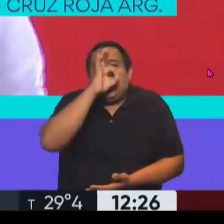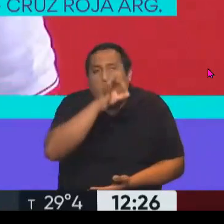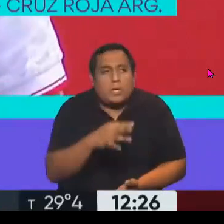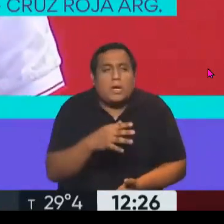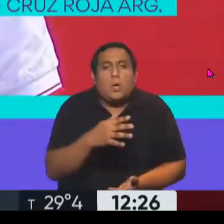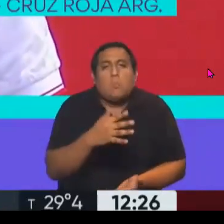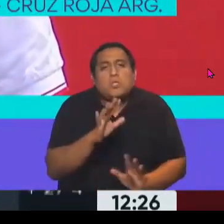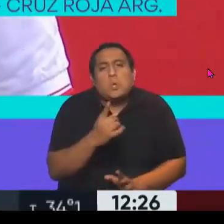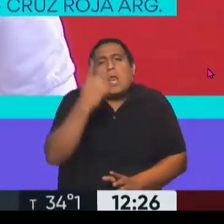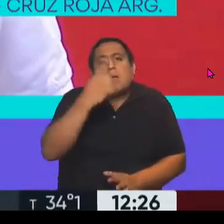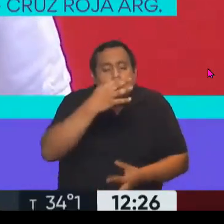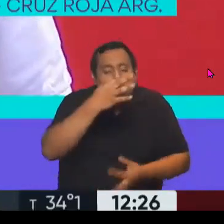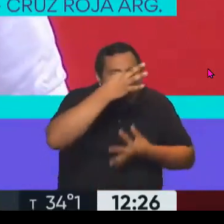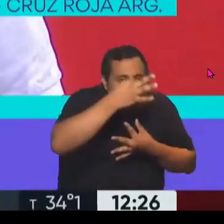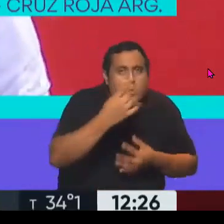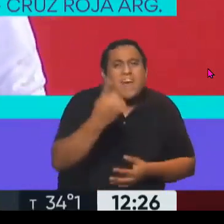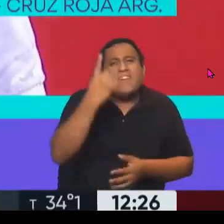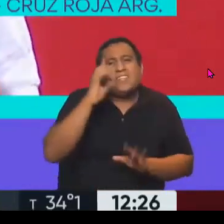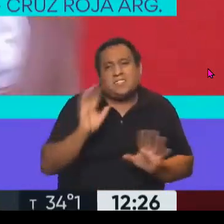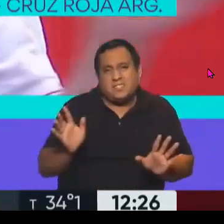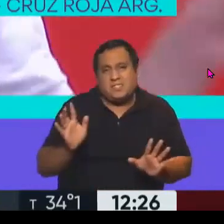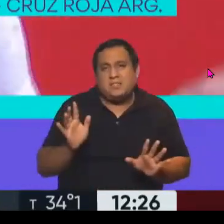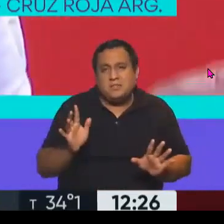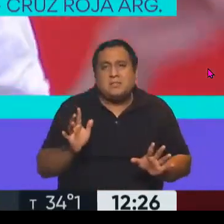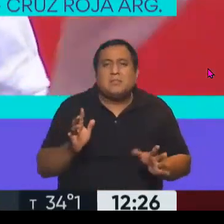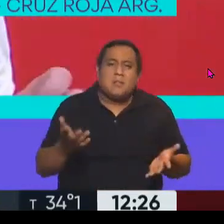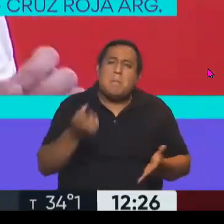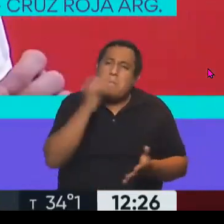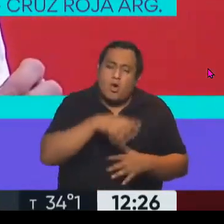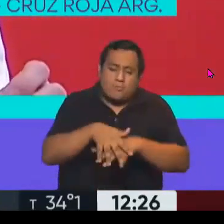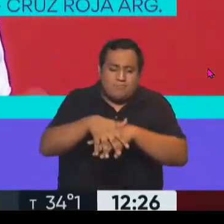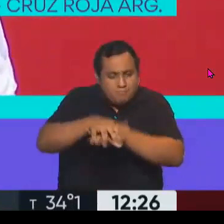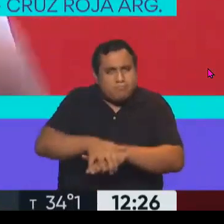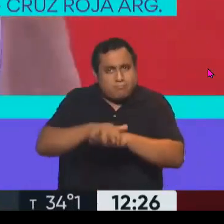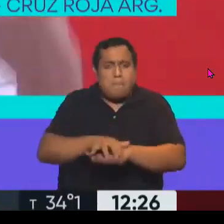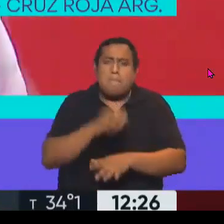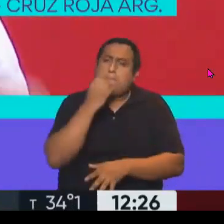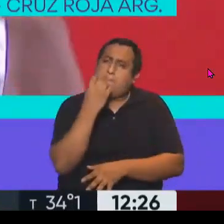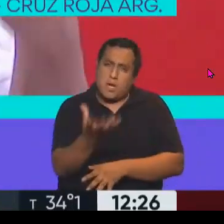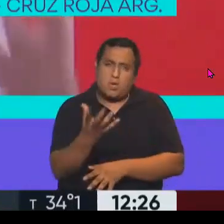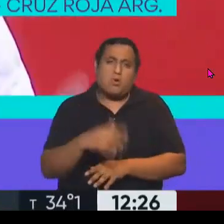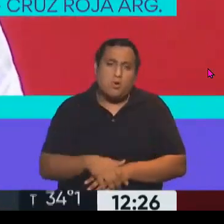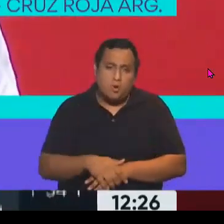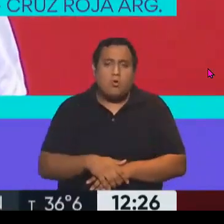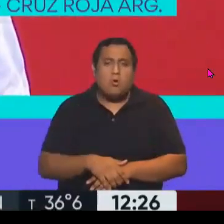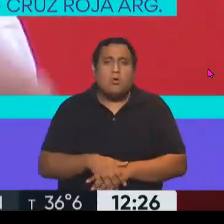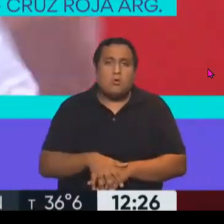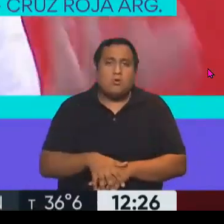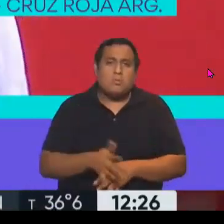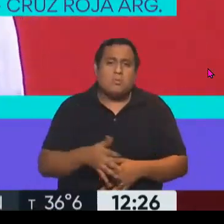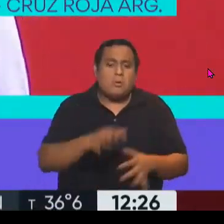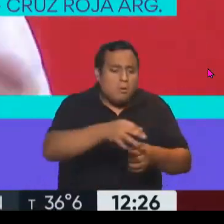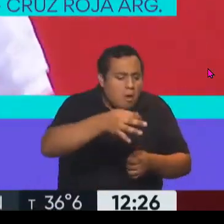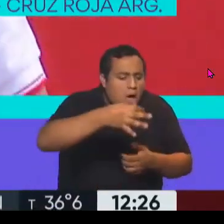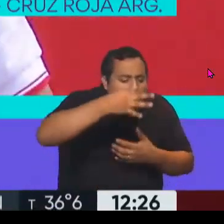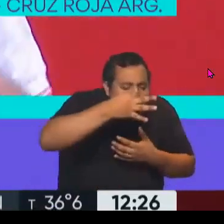en su vida o lo hace 1, 2 veces, entonces es más factible que se acuerde solo de comprimir, que es lo más efectivo, a comprimir, dar la ventilación